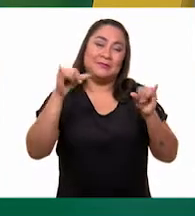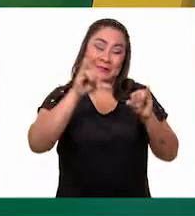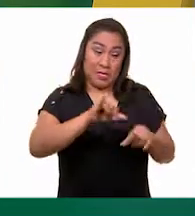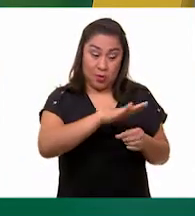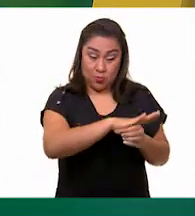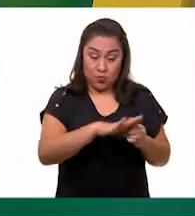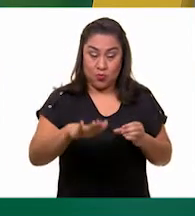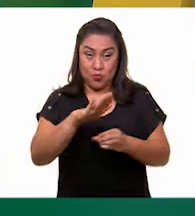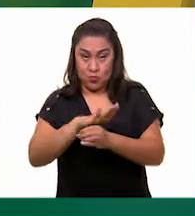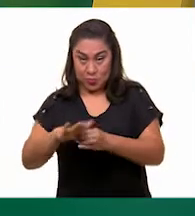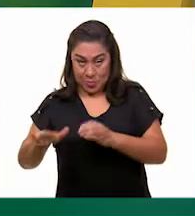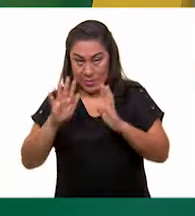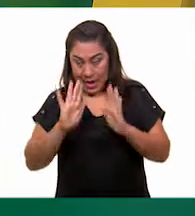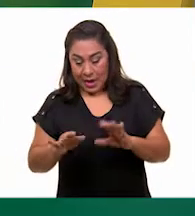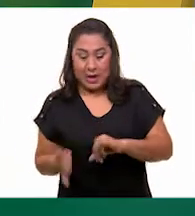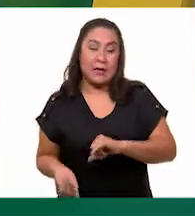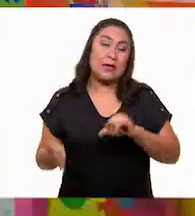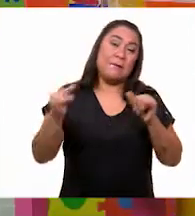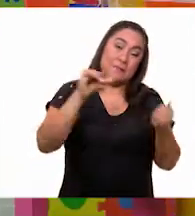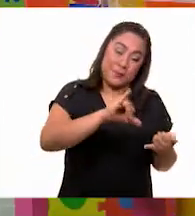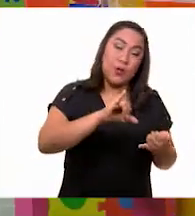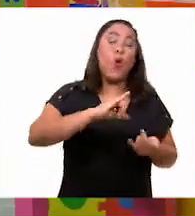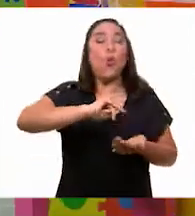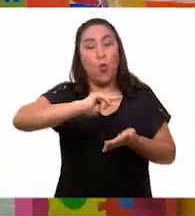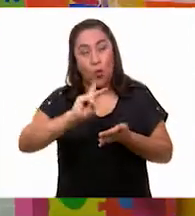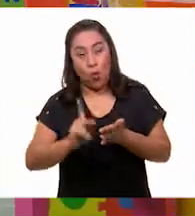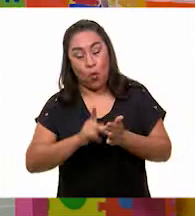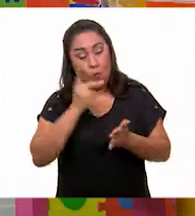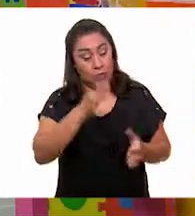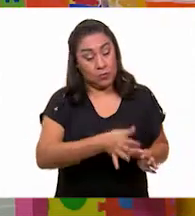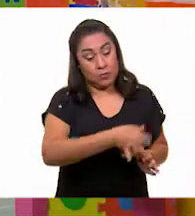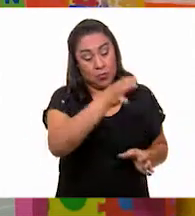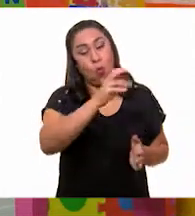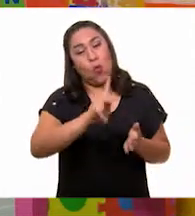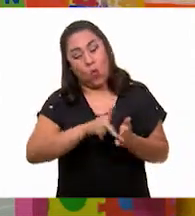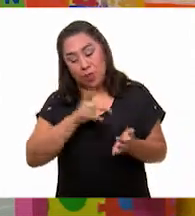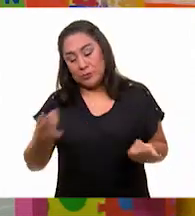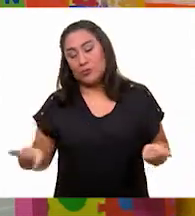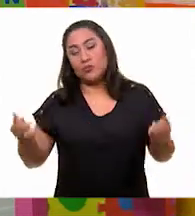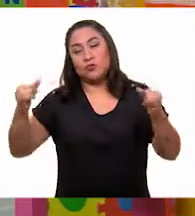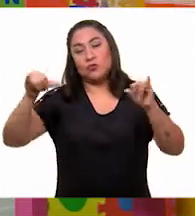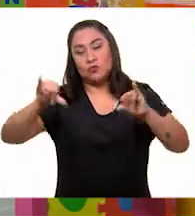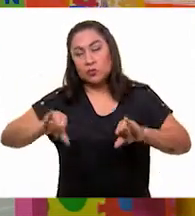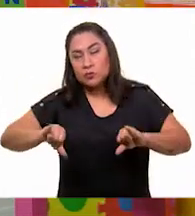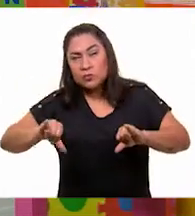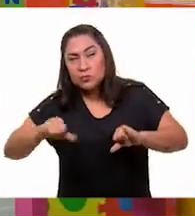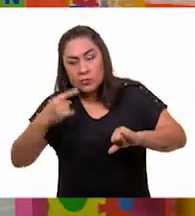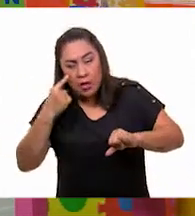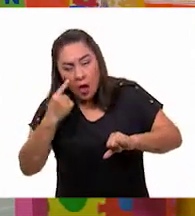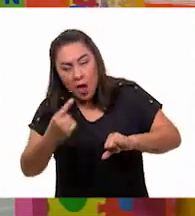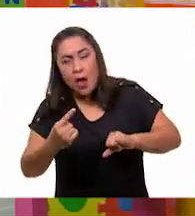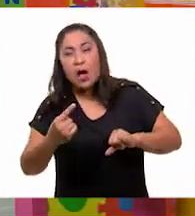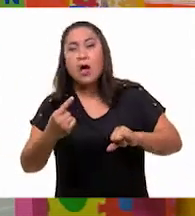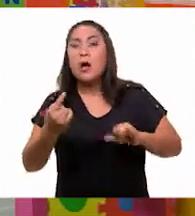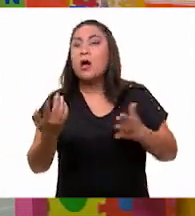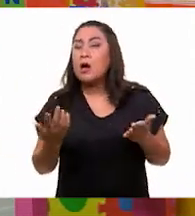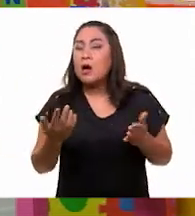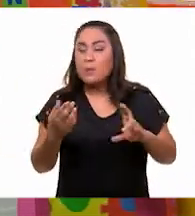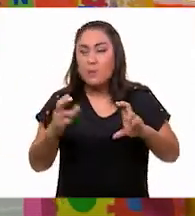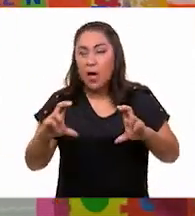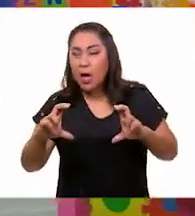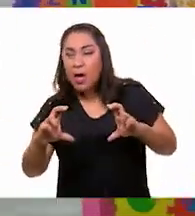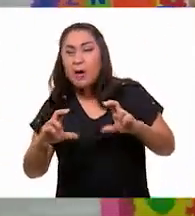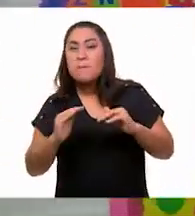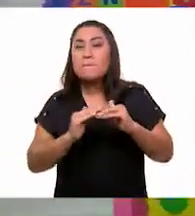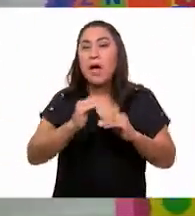llenos en la jarra okay. y el resto del líquido lo ponemos otra vez en los vasos y así vamos a ver en el vaso